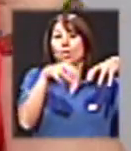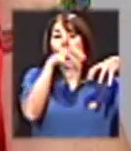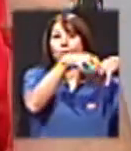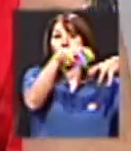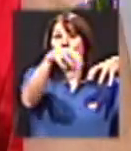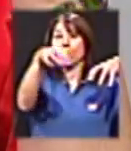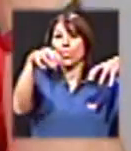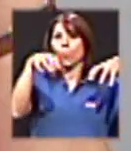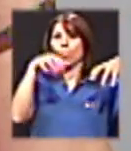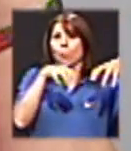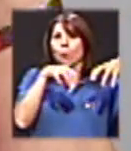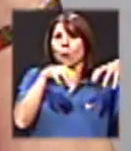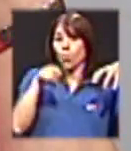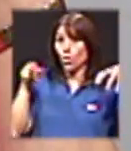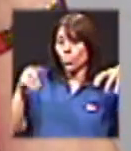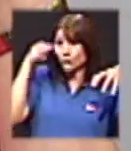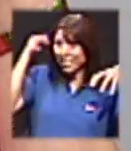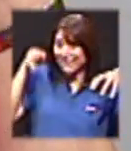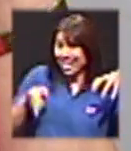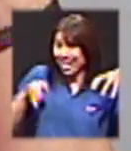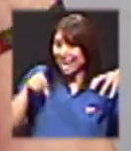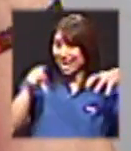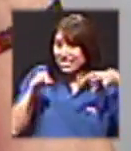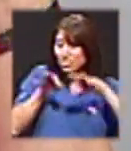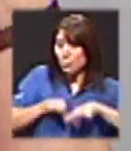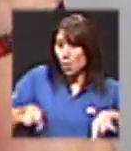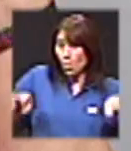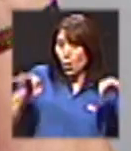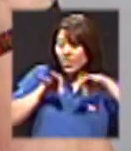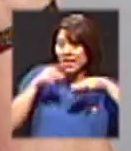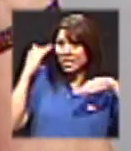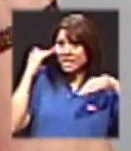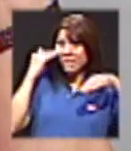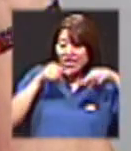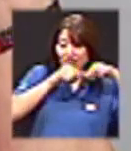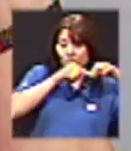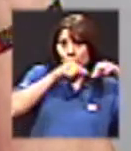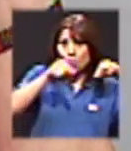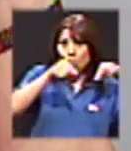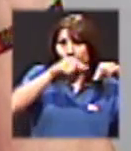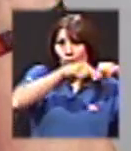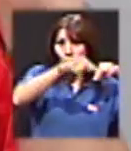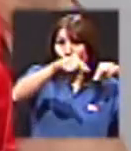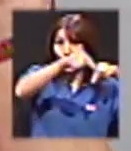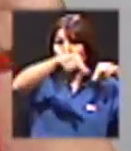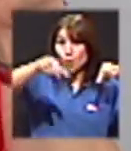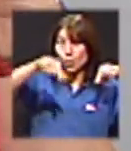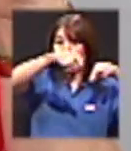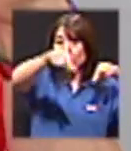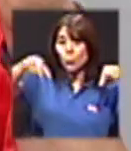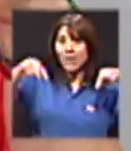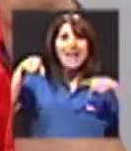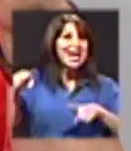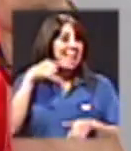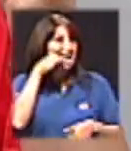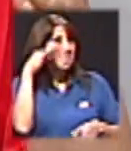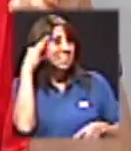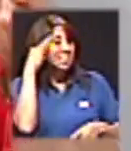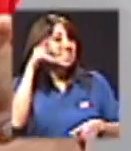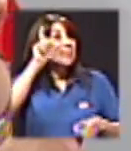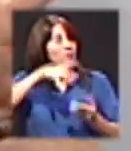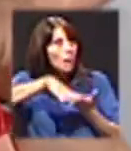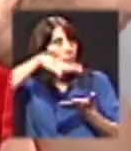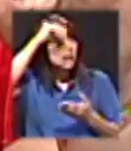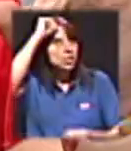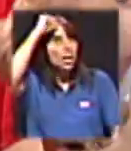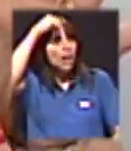planetas. Pero ¿cree que sea importante saber a qué distancia se encuentra Saturno del Sol? Y la chiquilla tenía que aprenderse qué era,